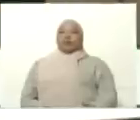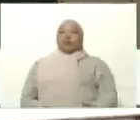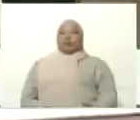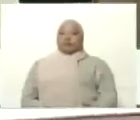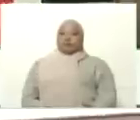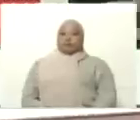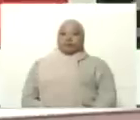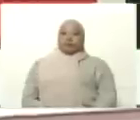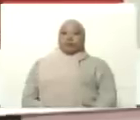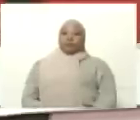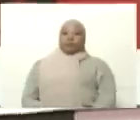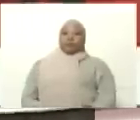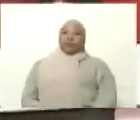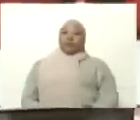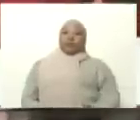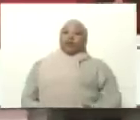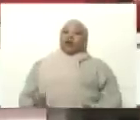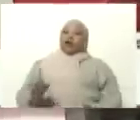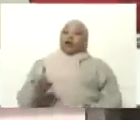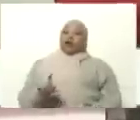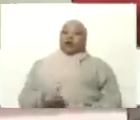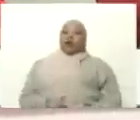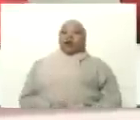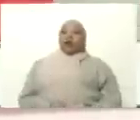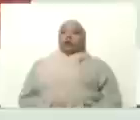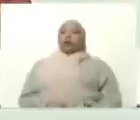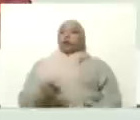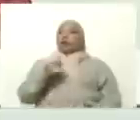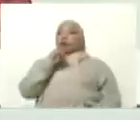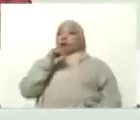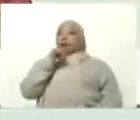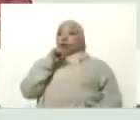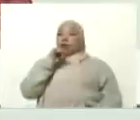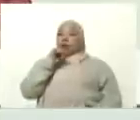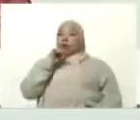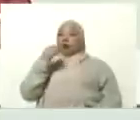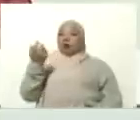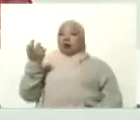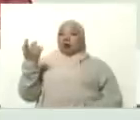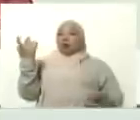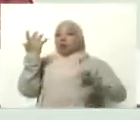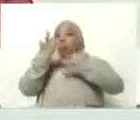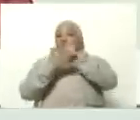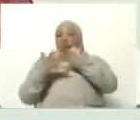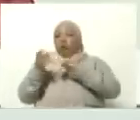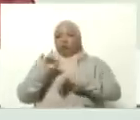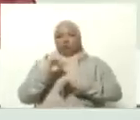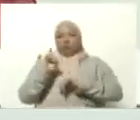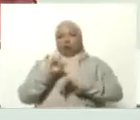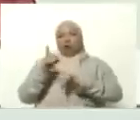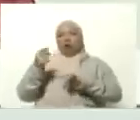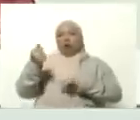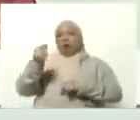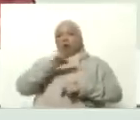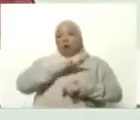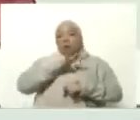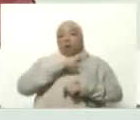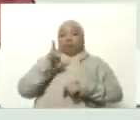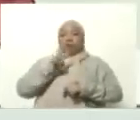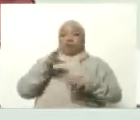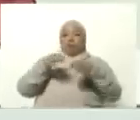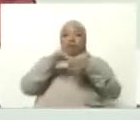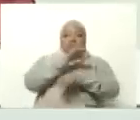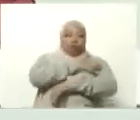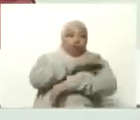Y no está condicionada, fíjate, eso no está condicionada para nada a un sector de la